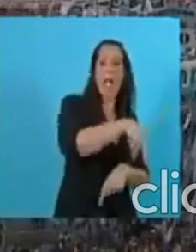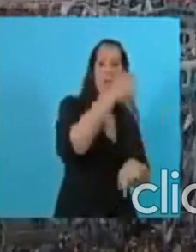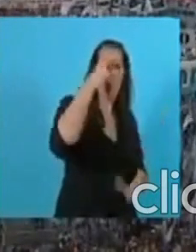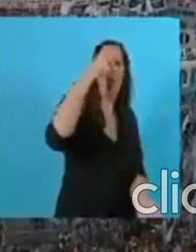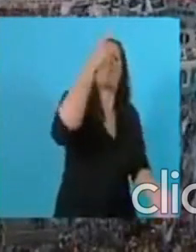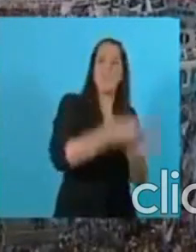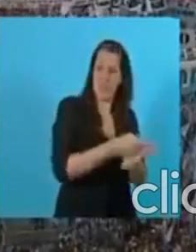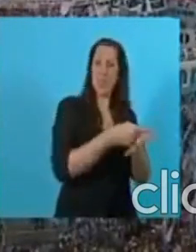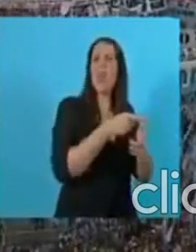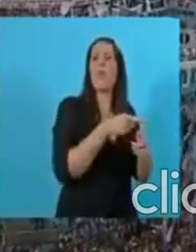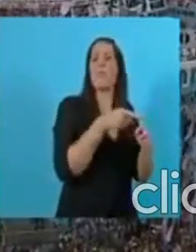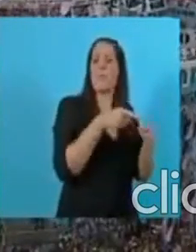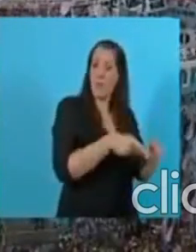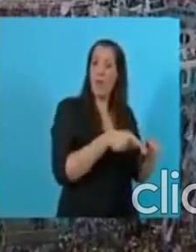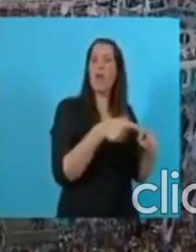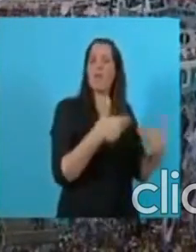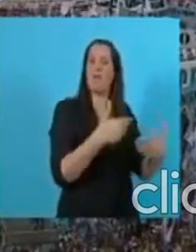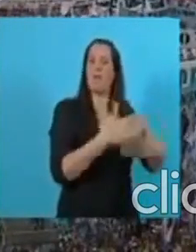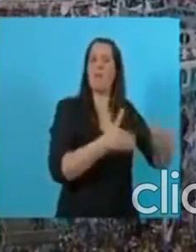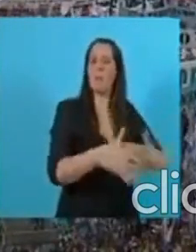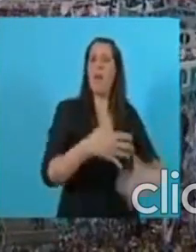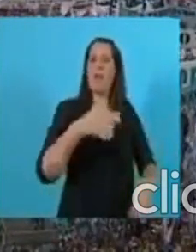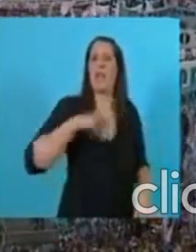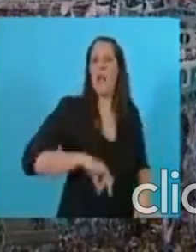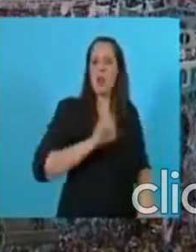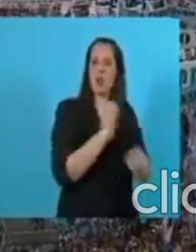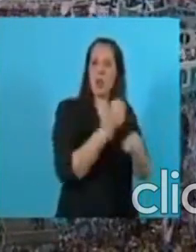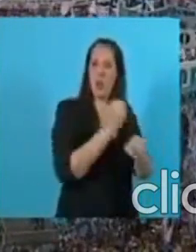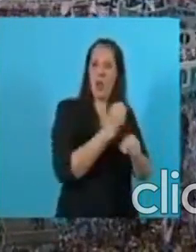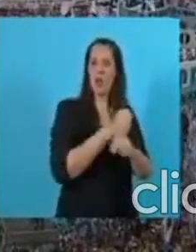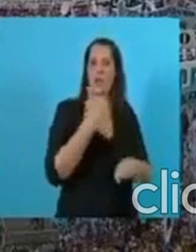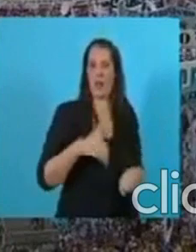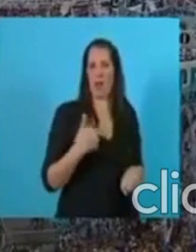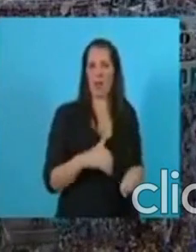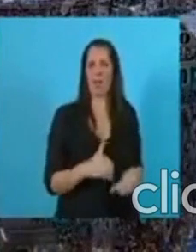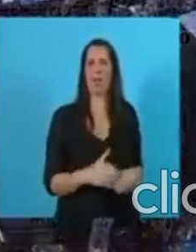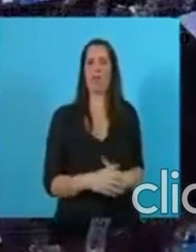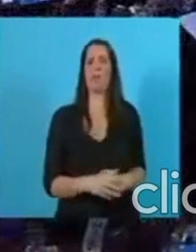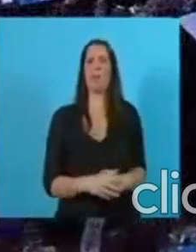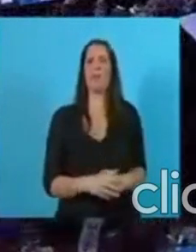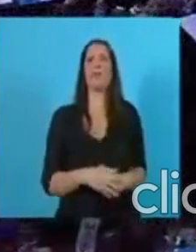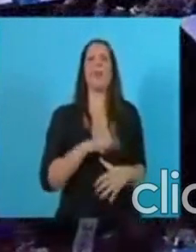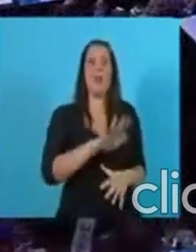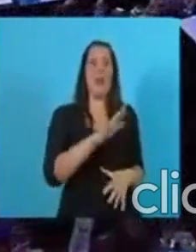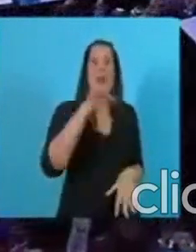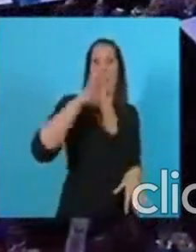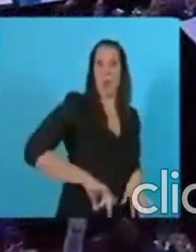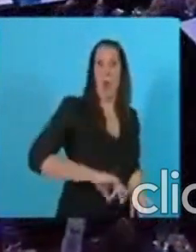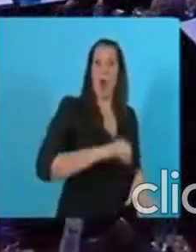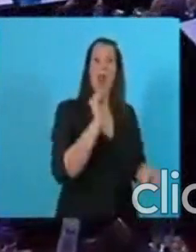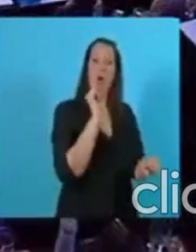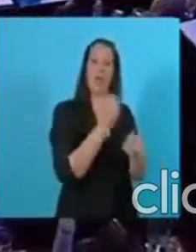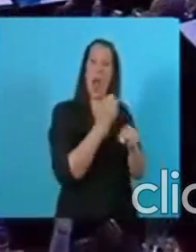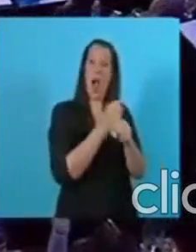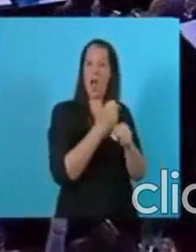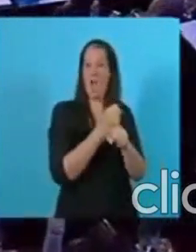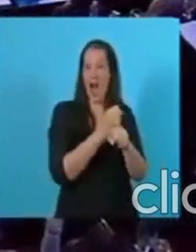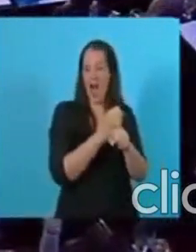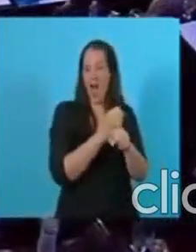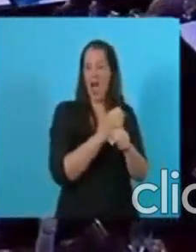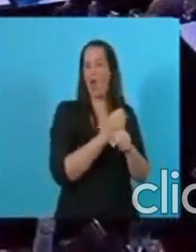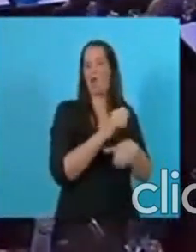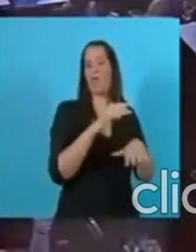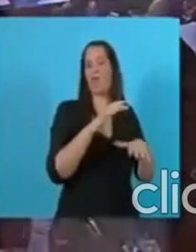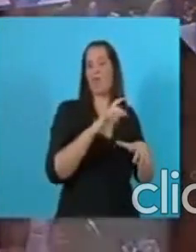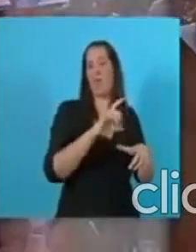poder adquisitivo del salario de los trabajadores argentinos, convirtiendo el salario mínimo vital y